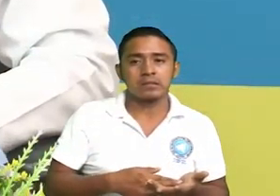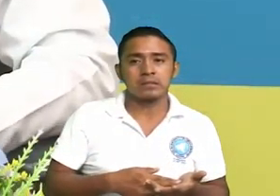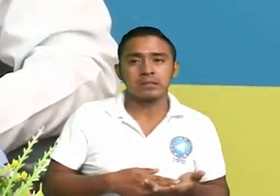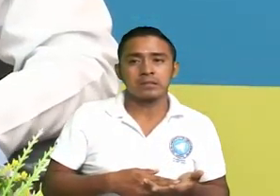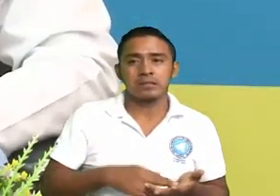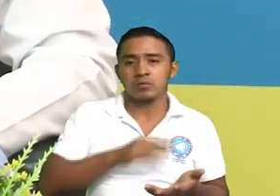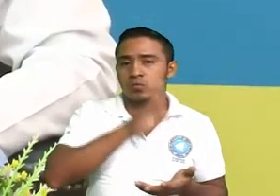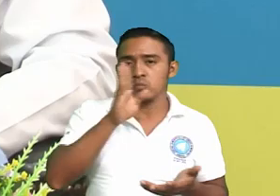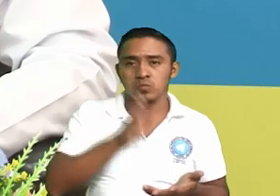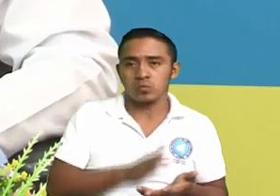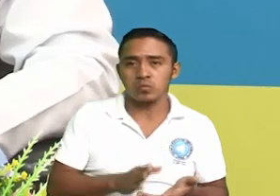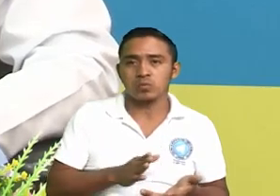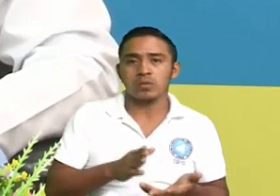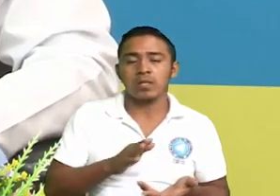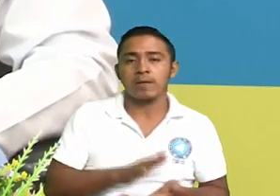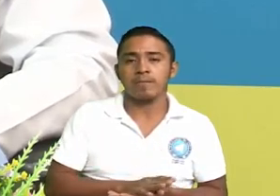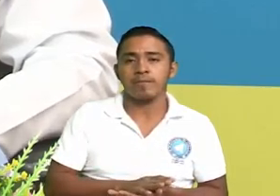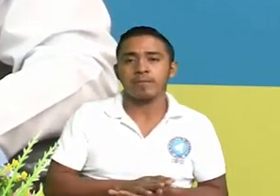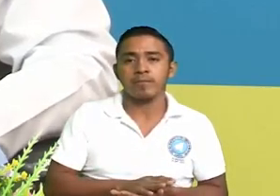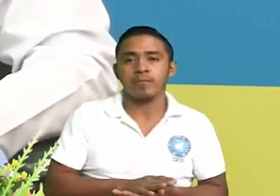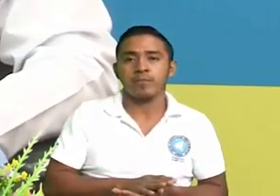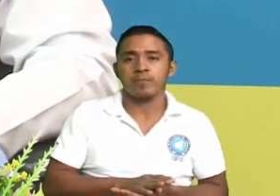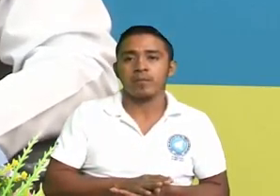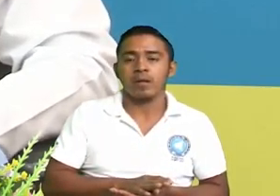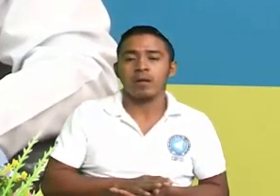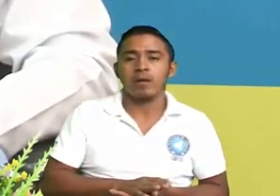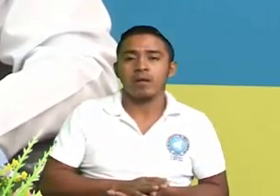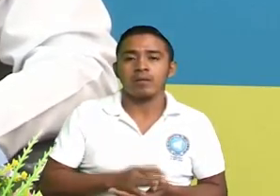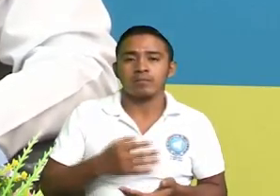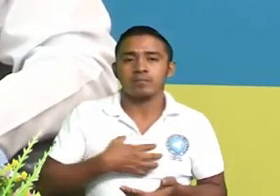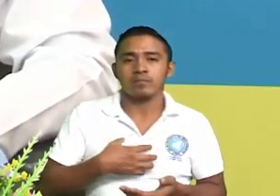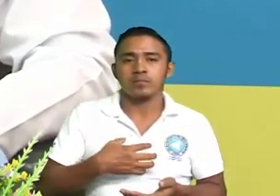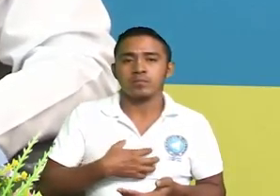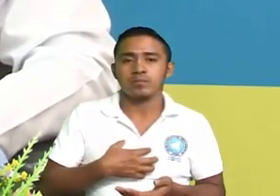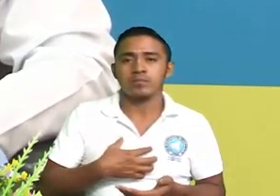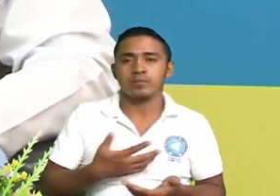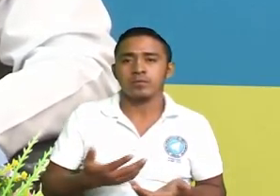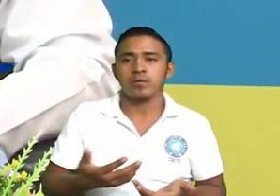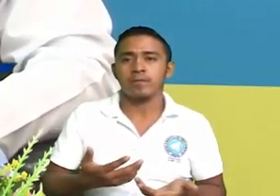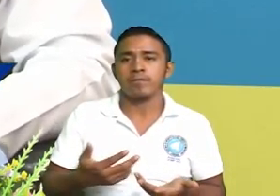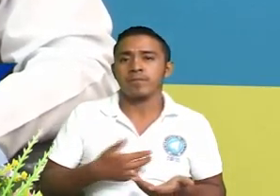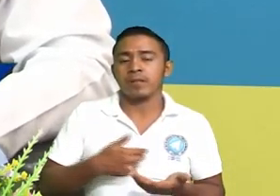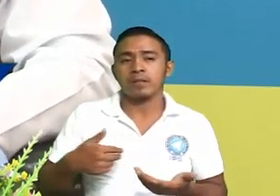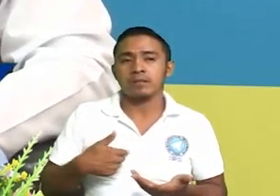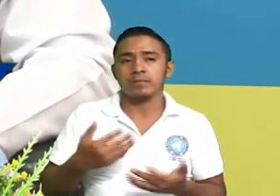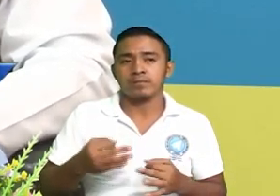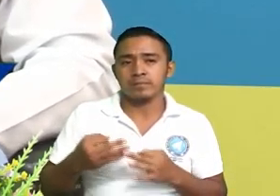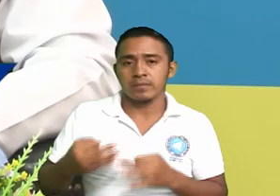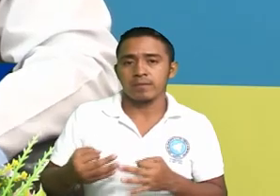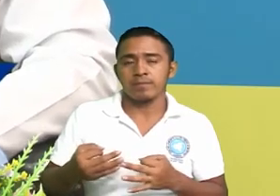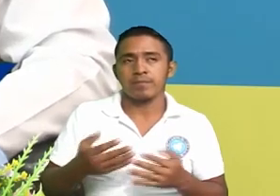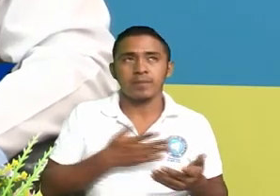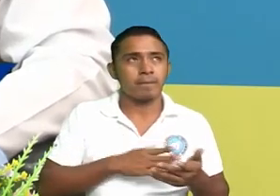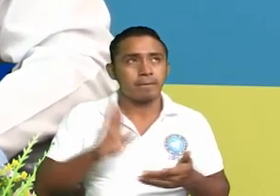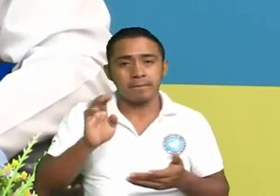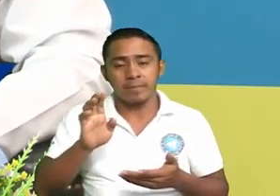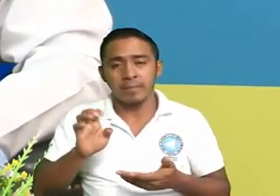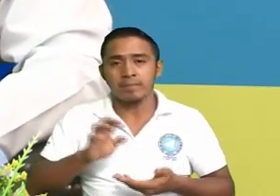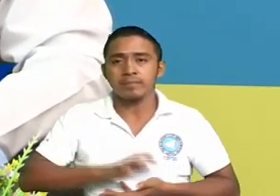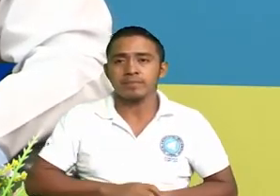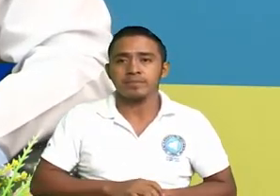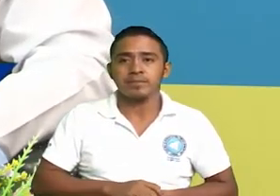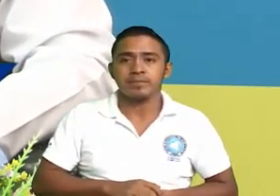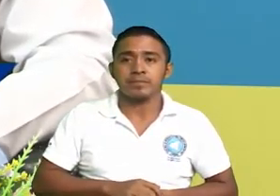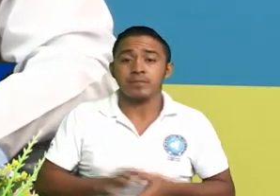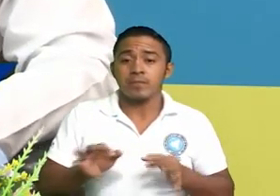pueden dejar dar a los niños precisamente porque les toca ir al trabajo. ¿Qué hacer en este caso? ¿Qué se puede hacer? Hay